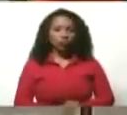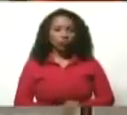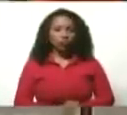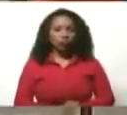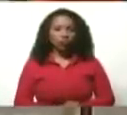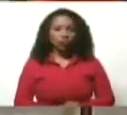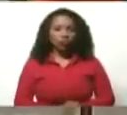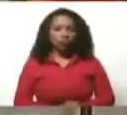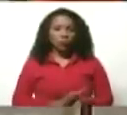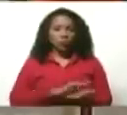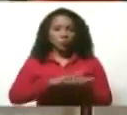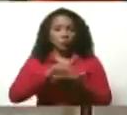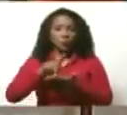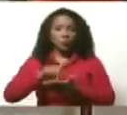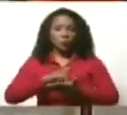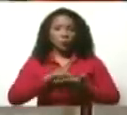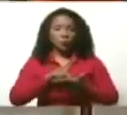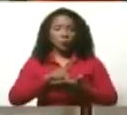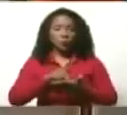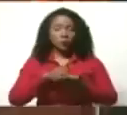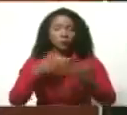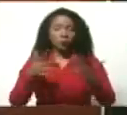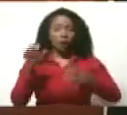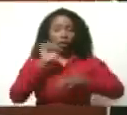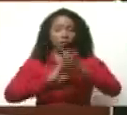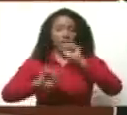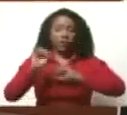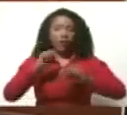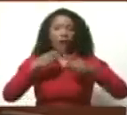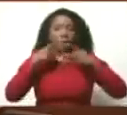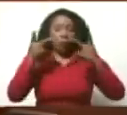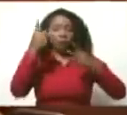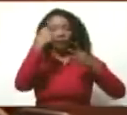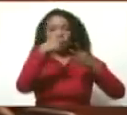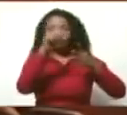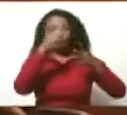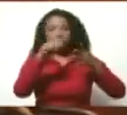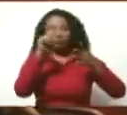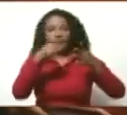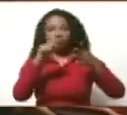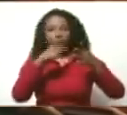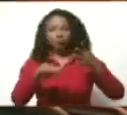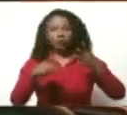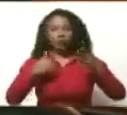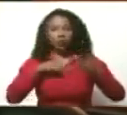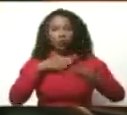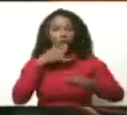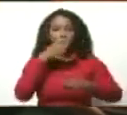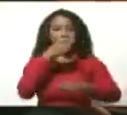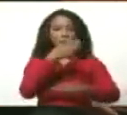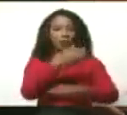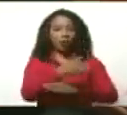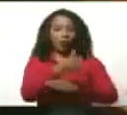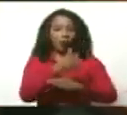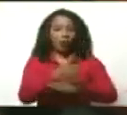en presencia de defensa pública, etcétera, hemos ido